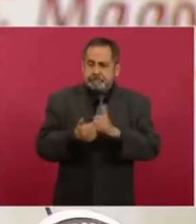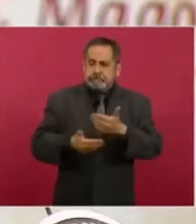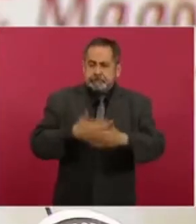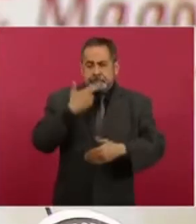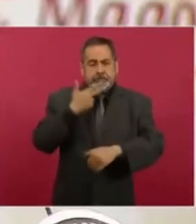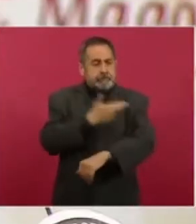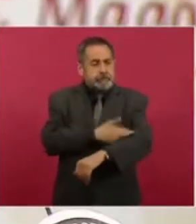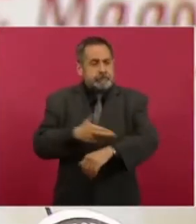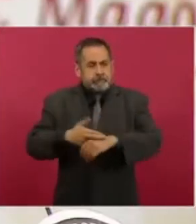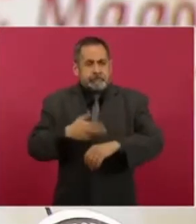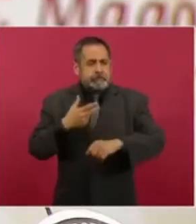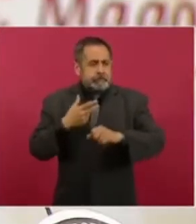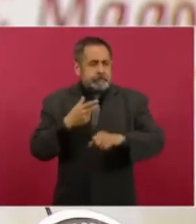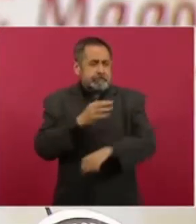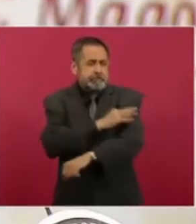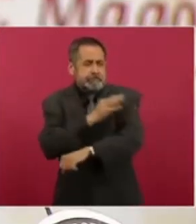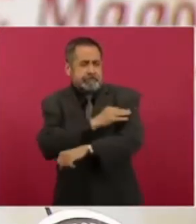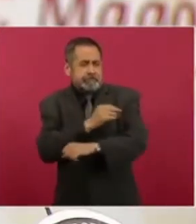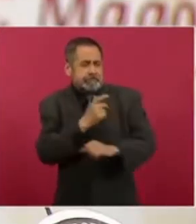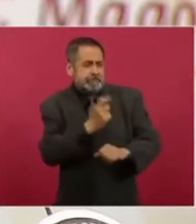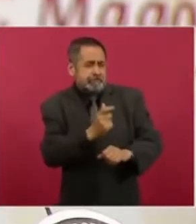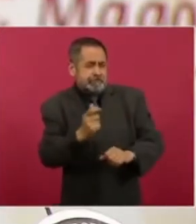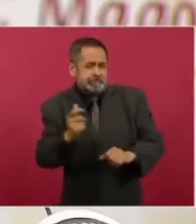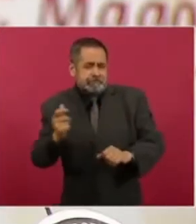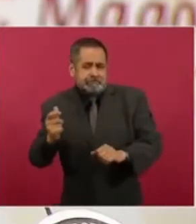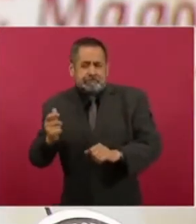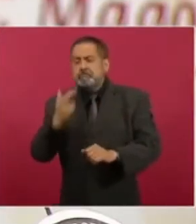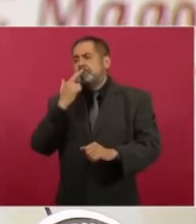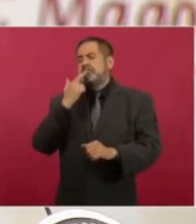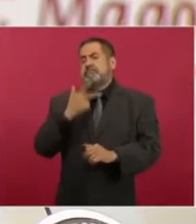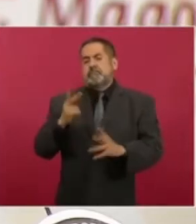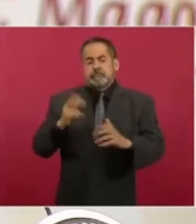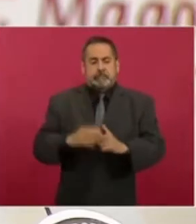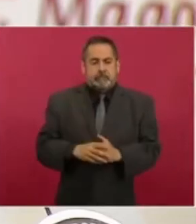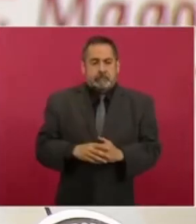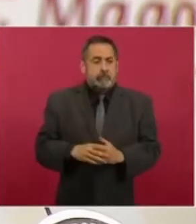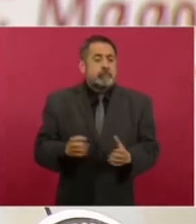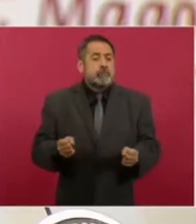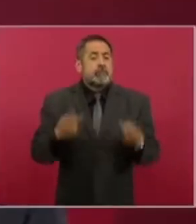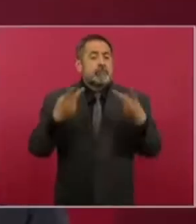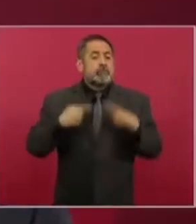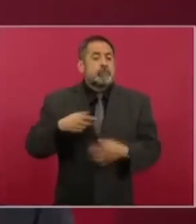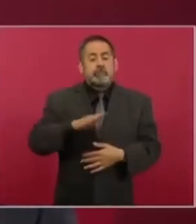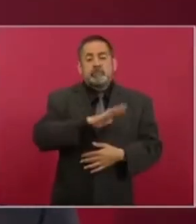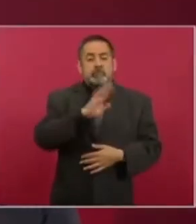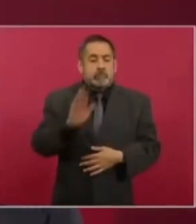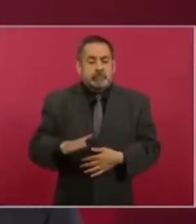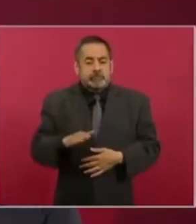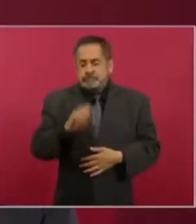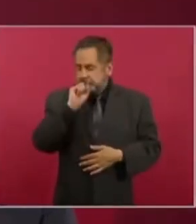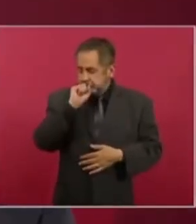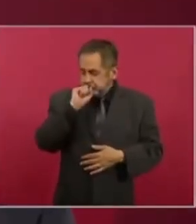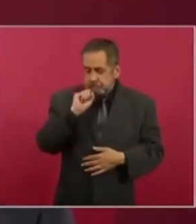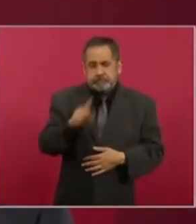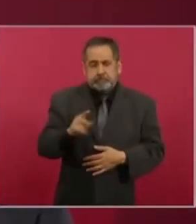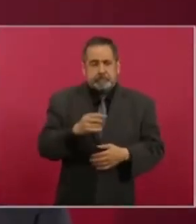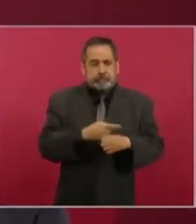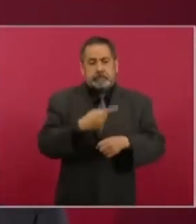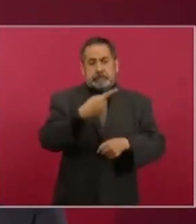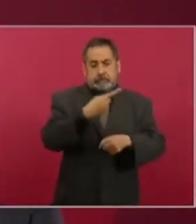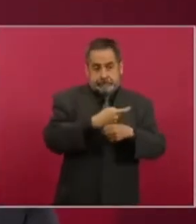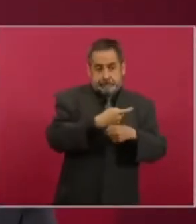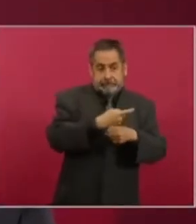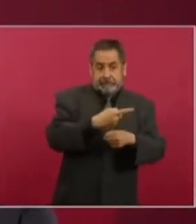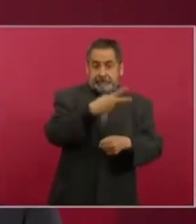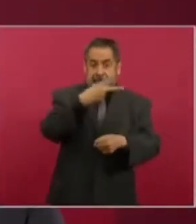las coberturas de vacunación. Lo vemos también en la mortalidad, mismo caso. Vemos que la segunda ola fue la más